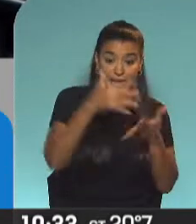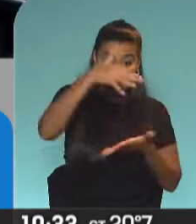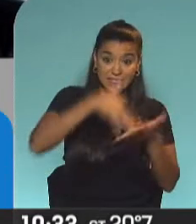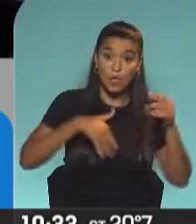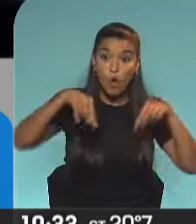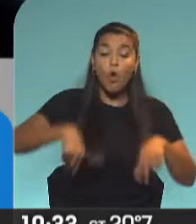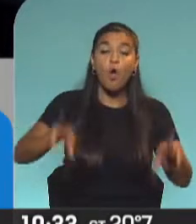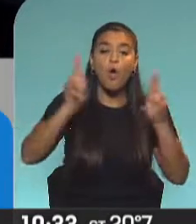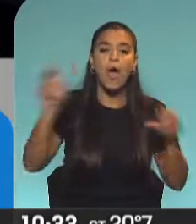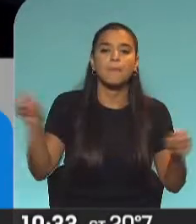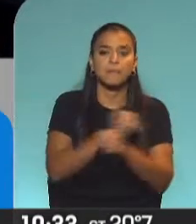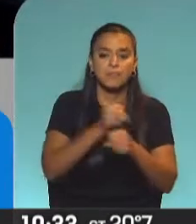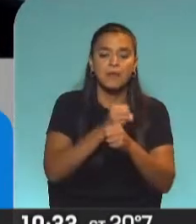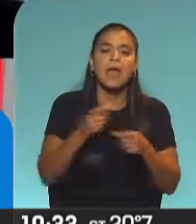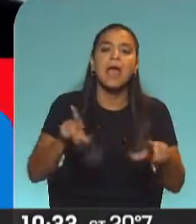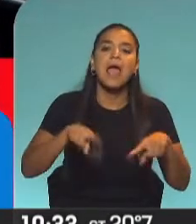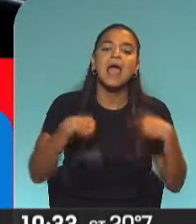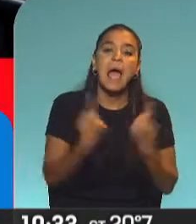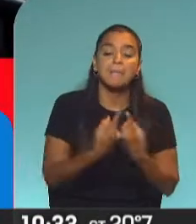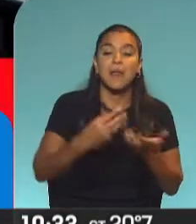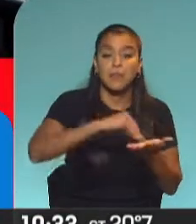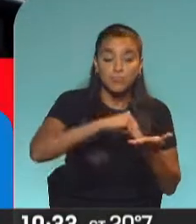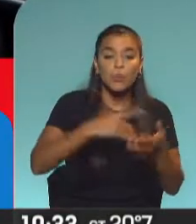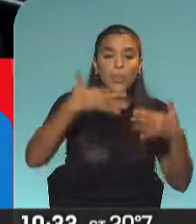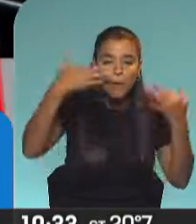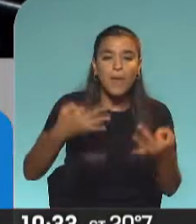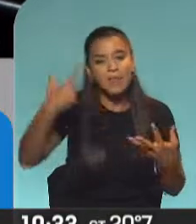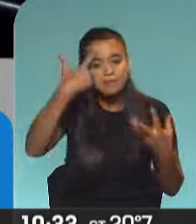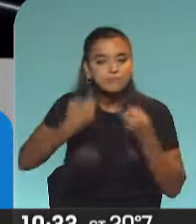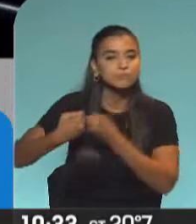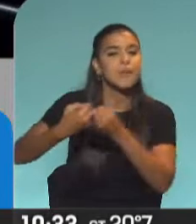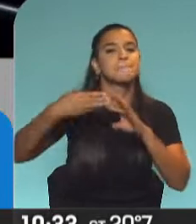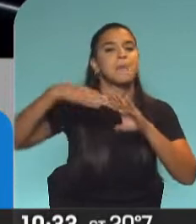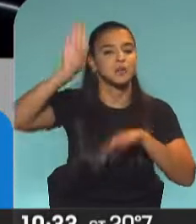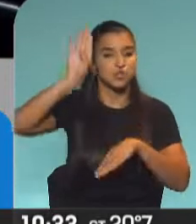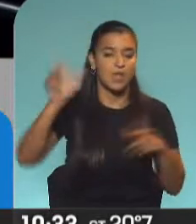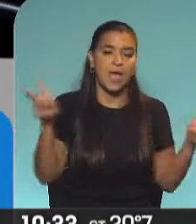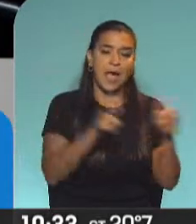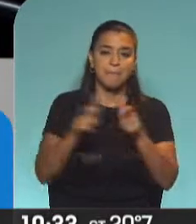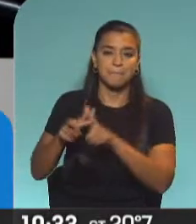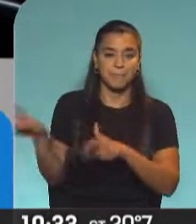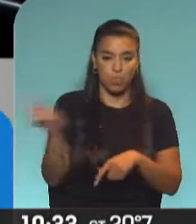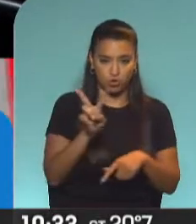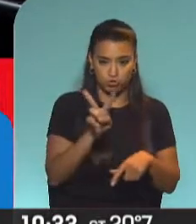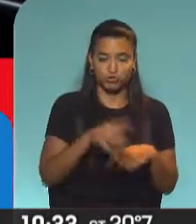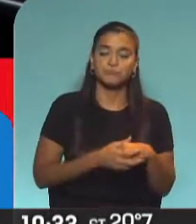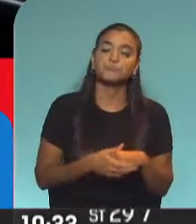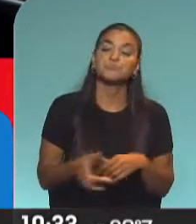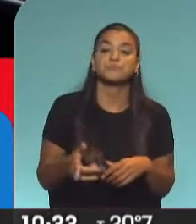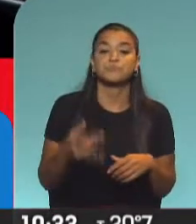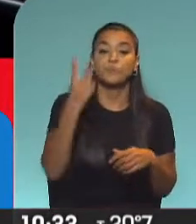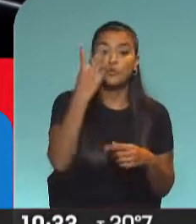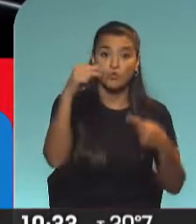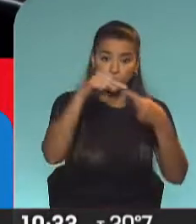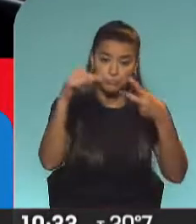hoy, ojalá, aprobar en la Cámara de Diputados realmente refleje ese consenso mayoritario ya de ambas cámaras, ¿no? De modo que los dos puntos,